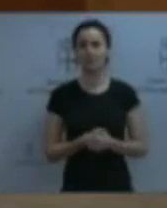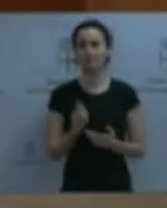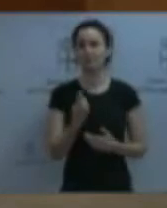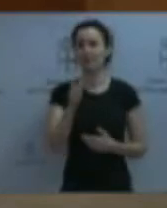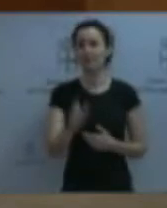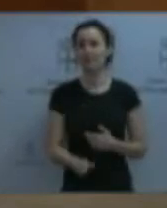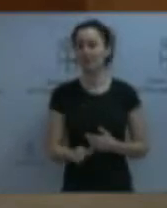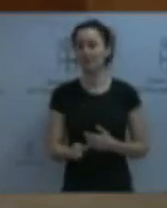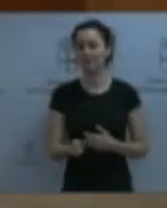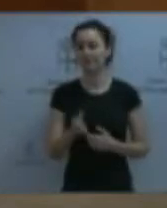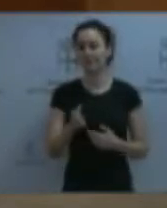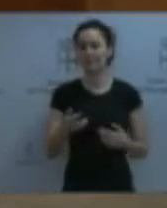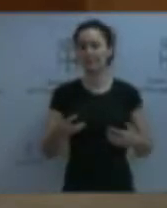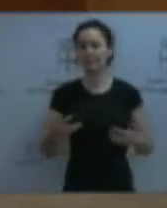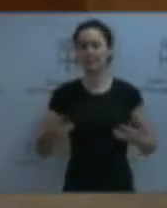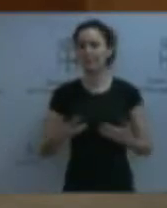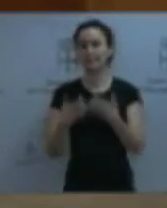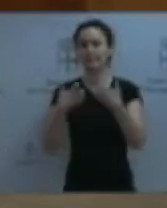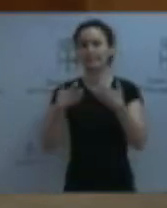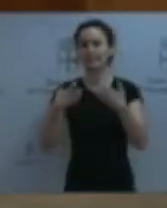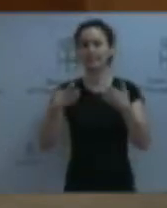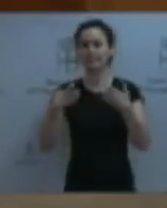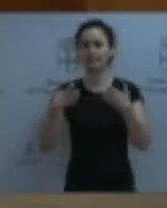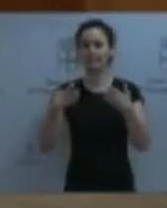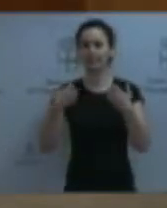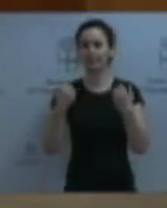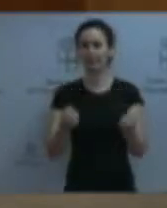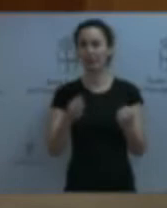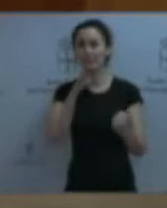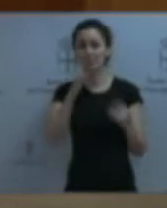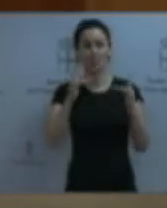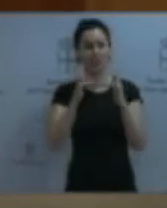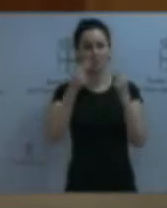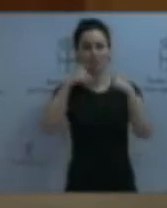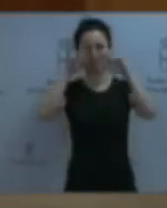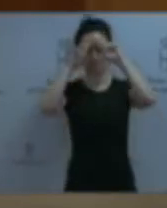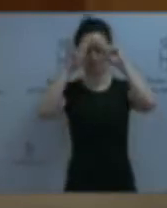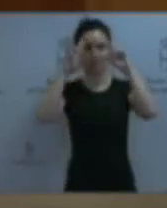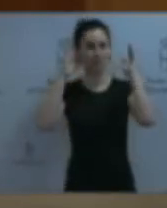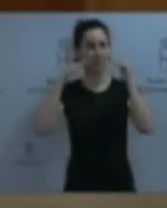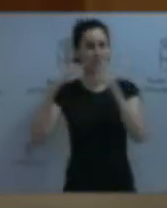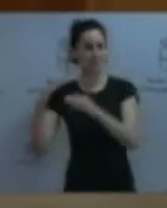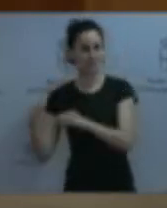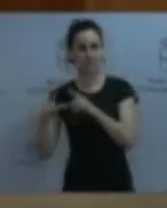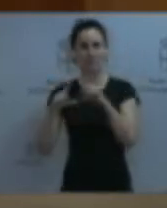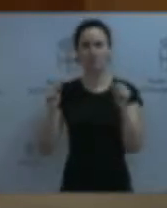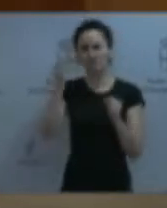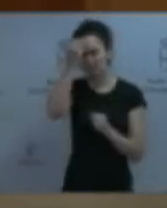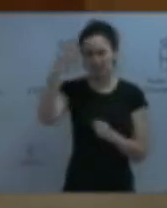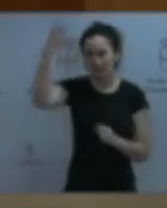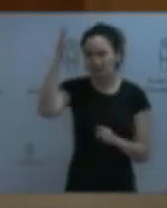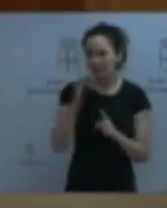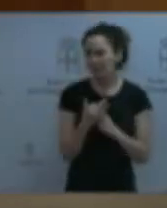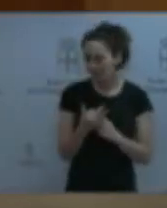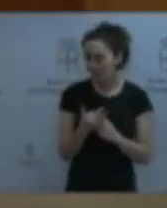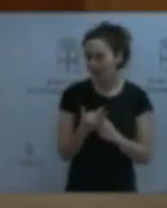grave accidente no le atendieran porque no hay camas en el hospital, en ninguno de Asturias? ¿Se imaginan que una